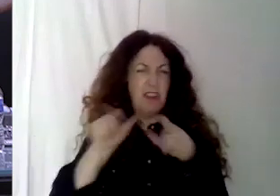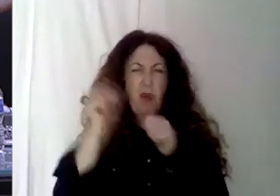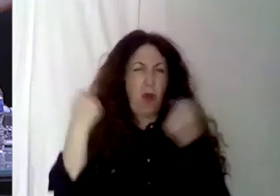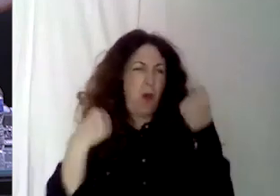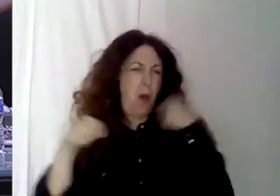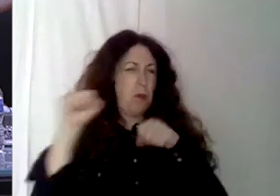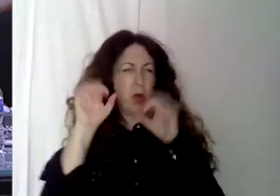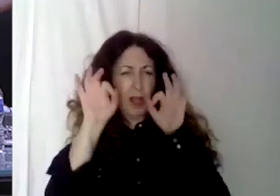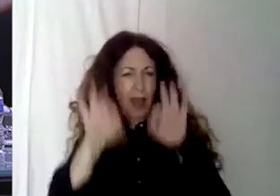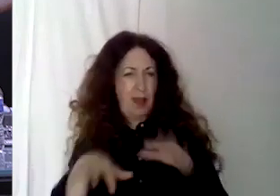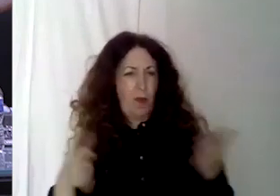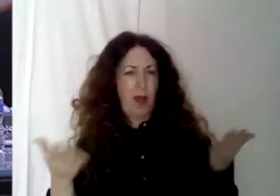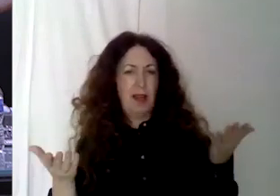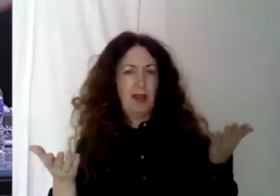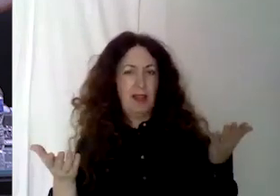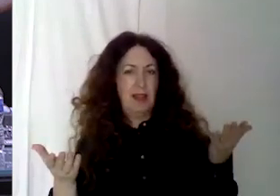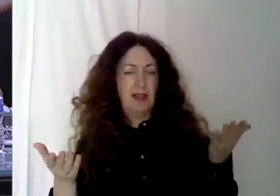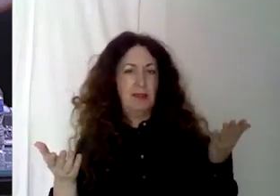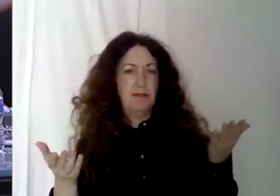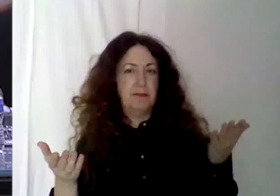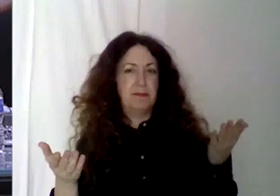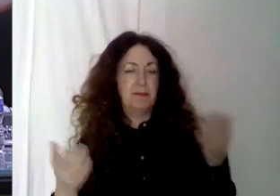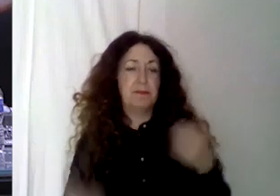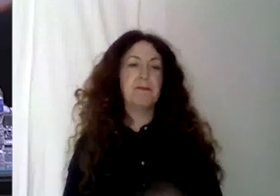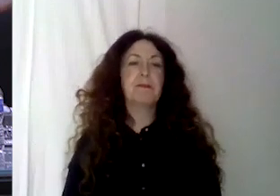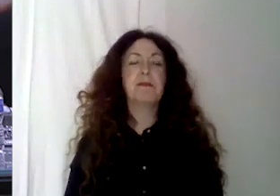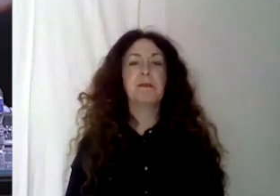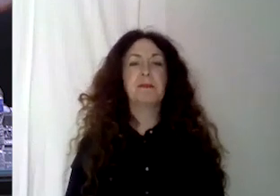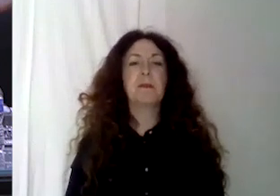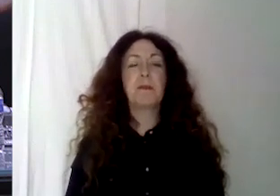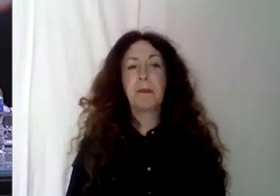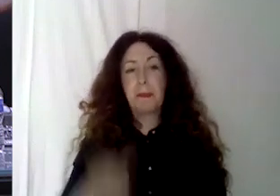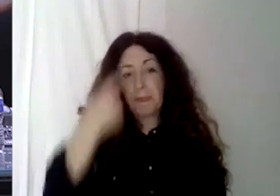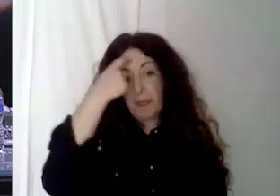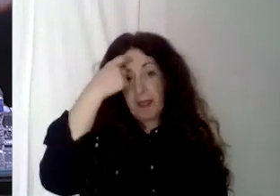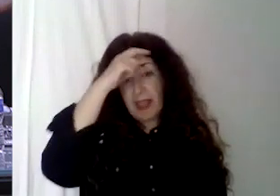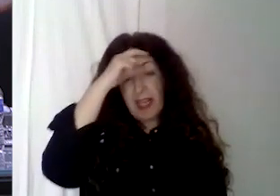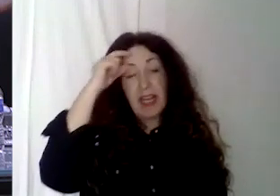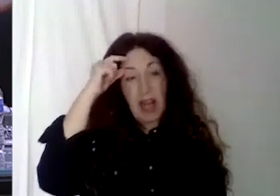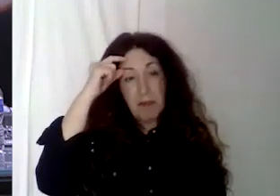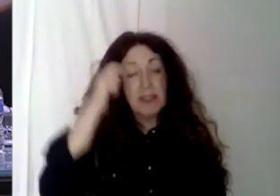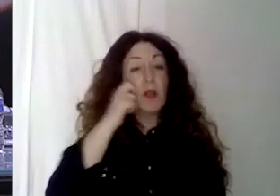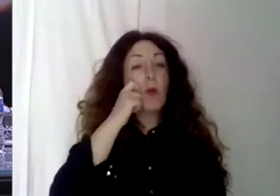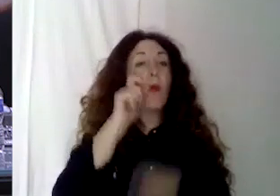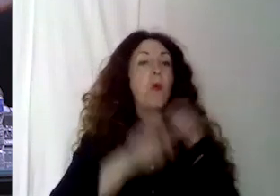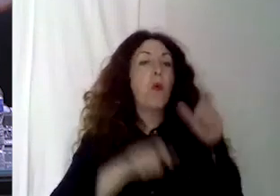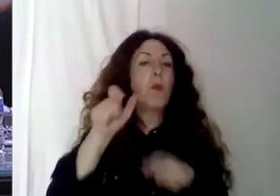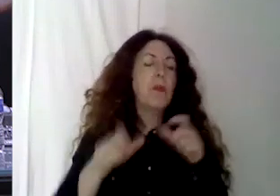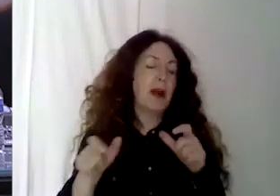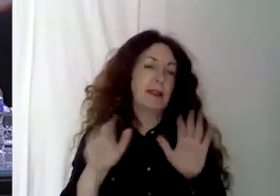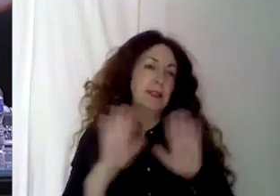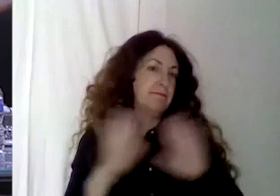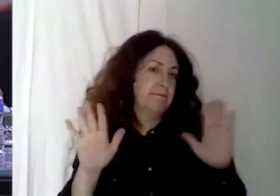por la mañana, cuando sabe que estoy interesante. La mente humana es